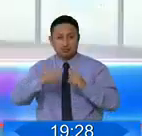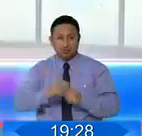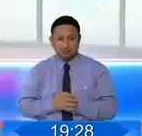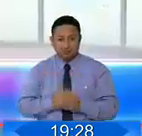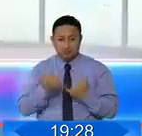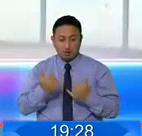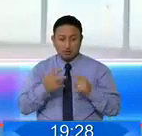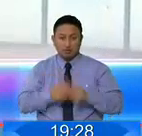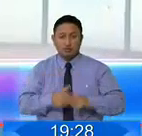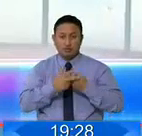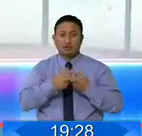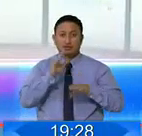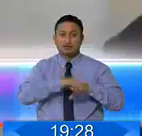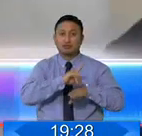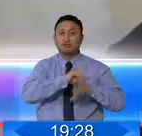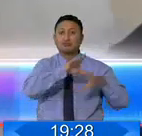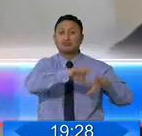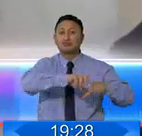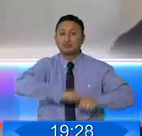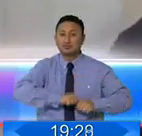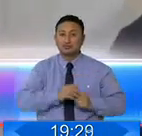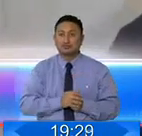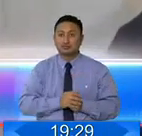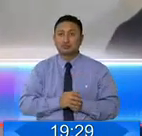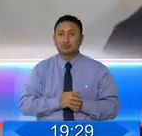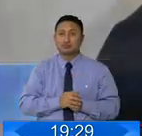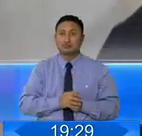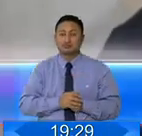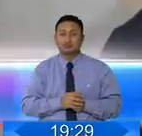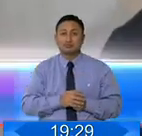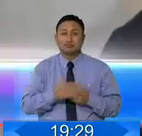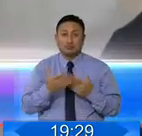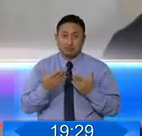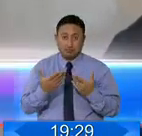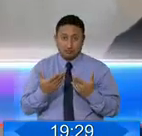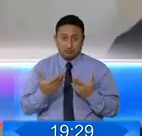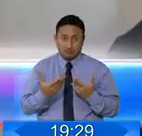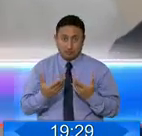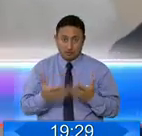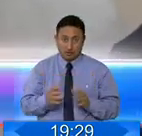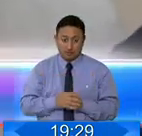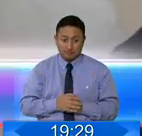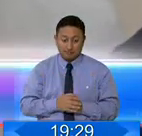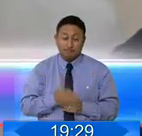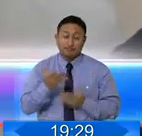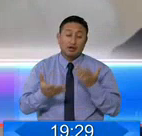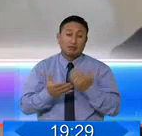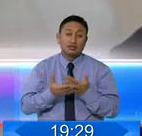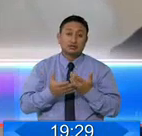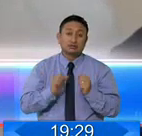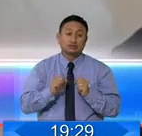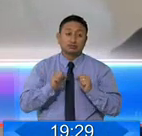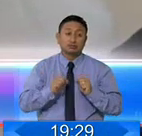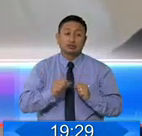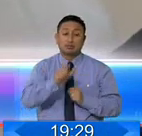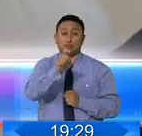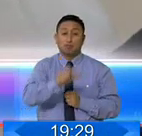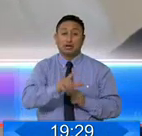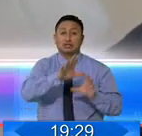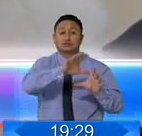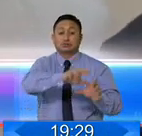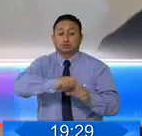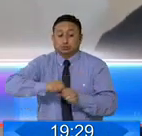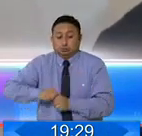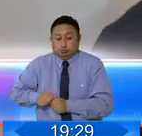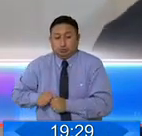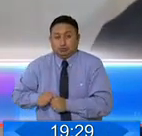instaura la investigación por secuestro. Se logra establecer que habría un posible secuestro, razón por la cual